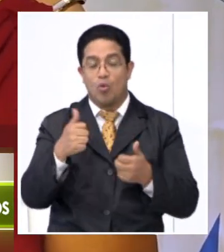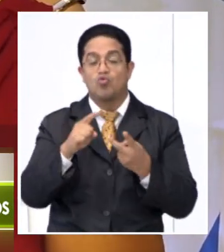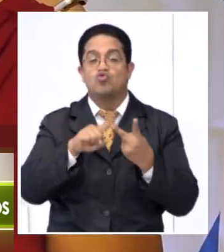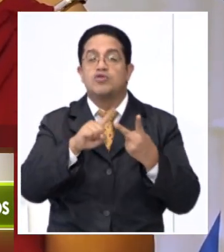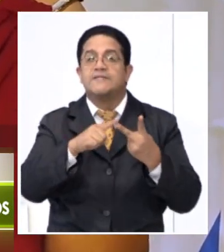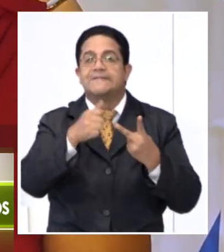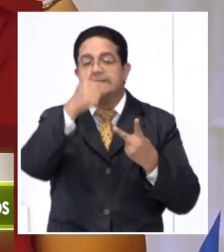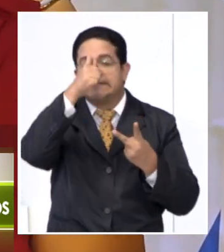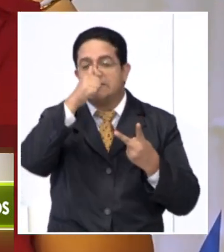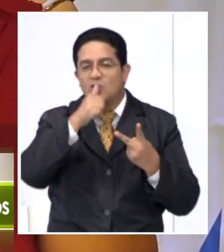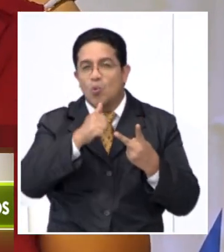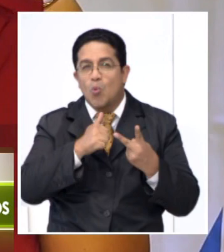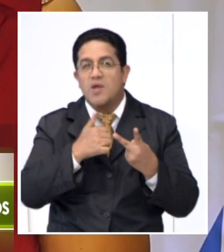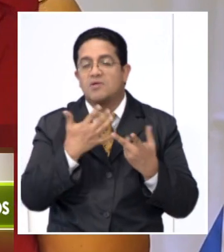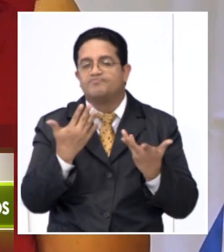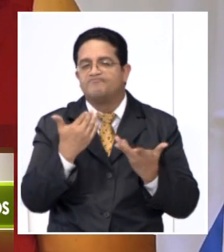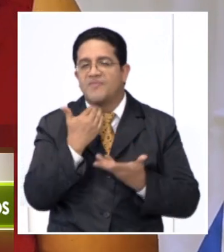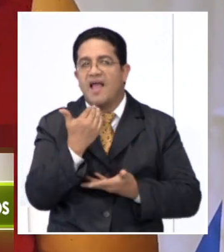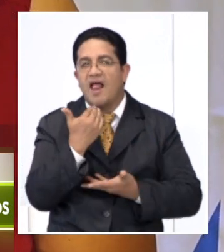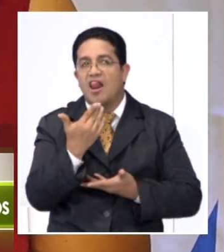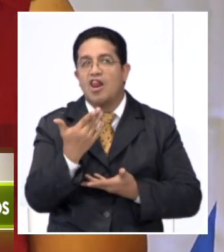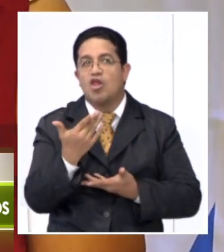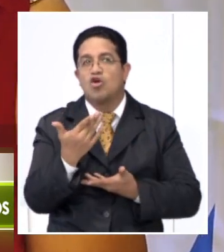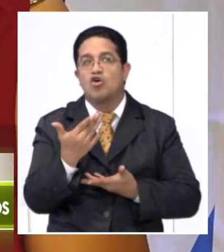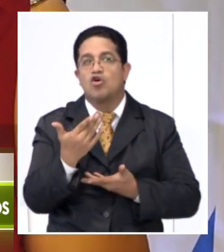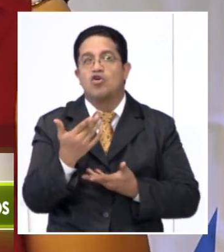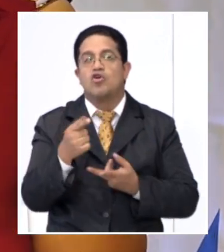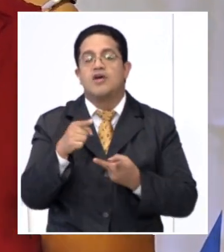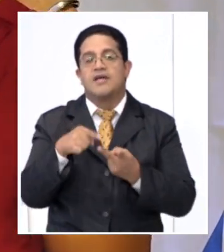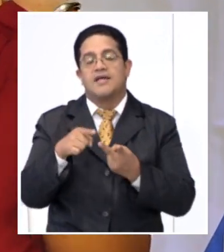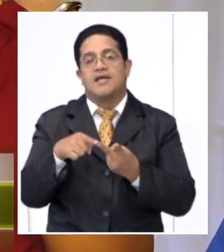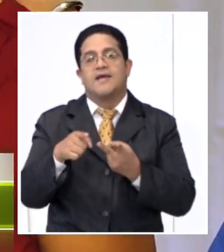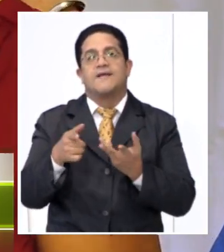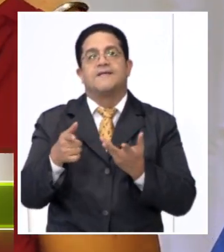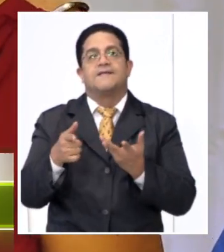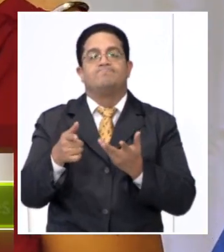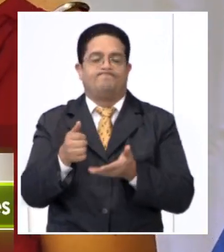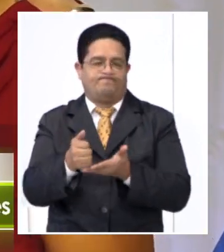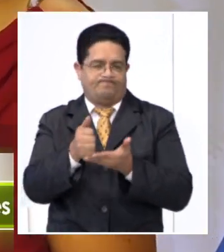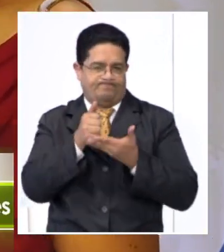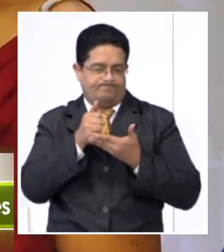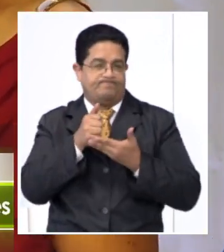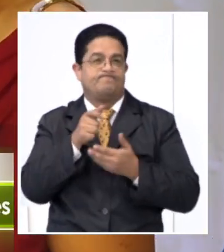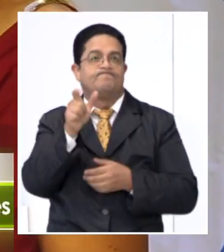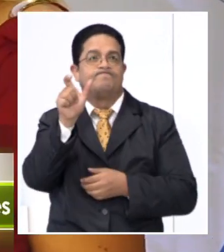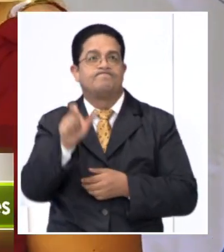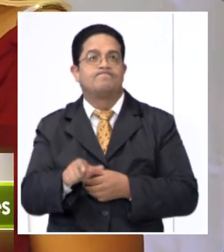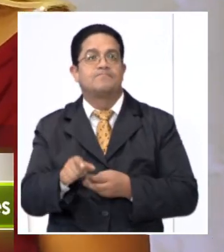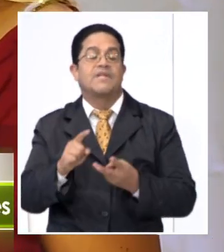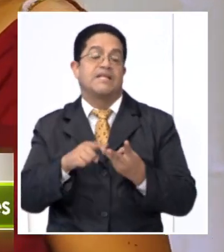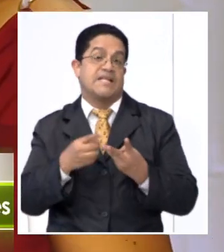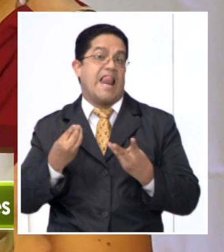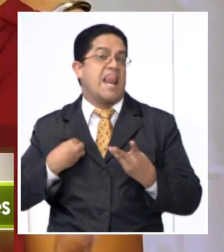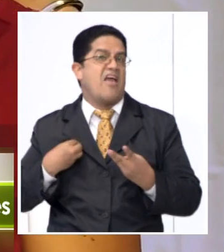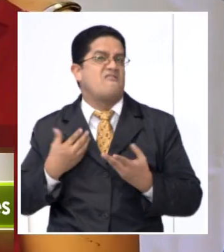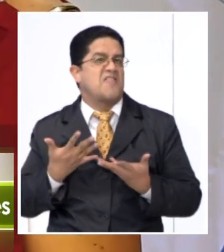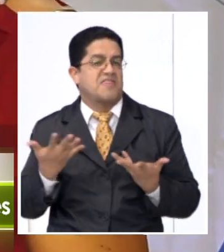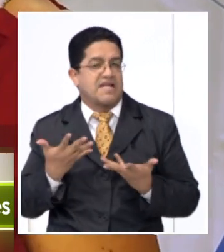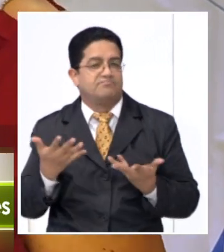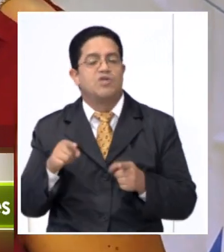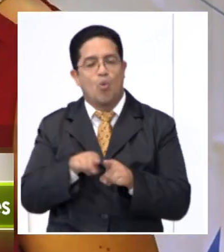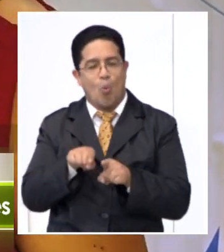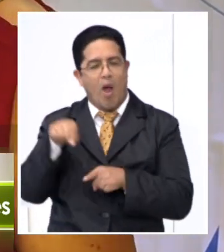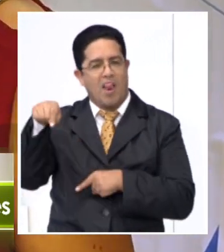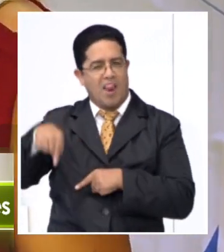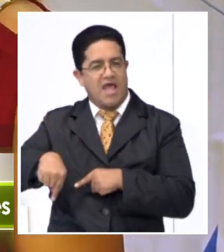que proveemos es algo que los mantiene o los reintegra a su actividad cotidiana de inmediato. Y calidad de vida, como estos eventos,